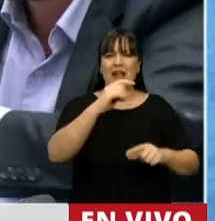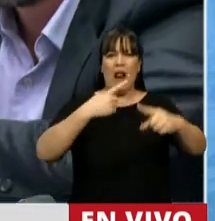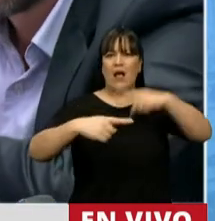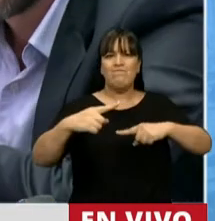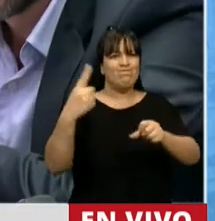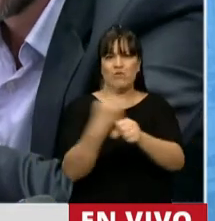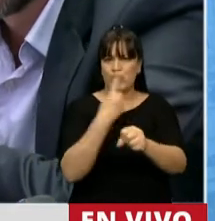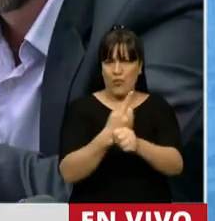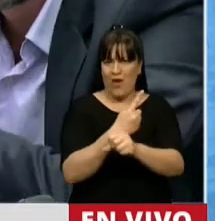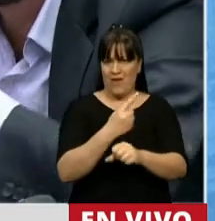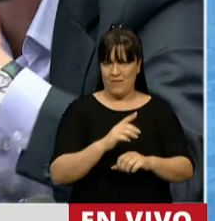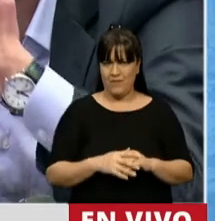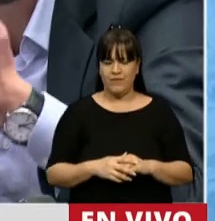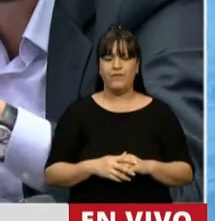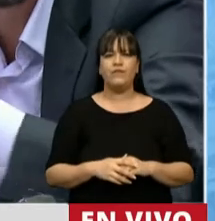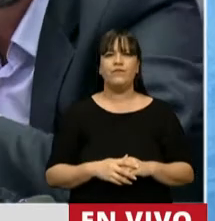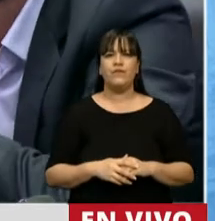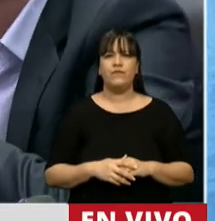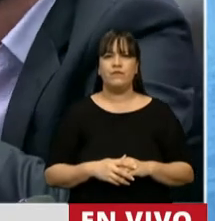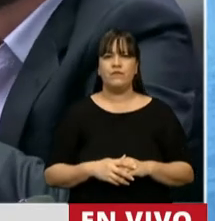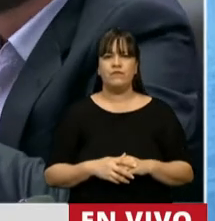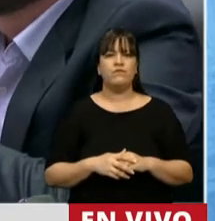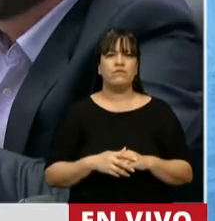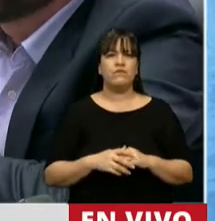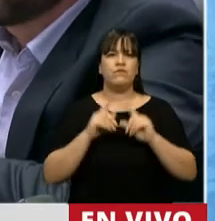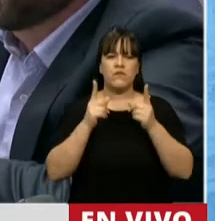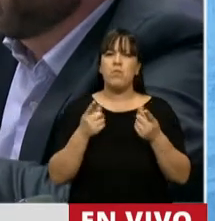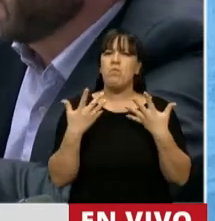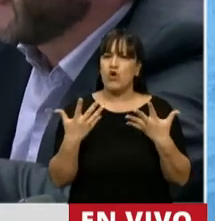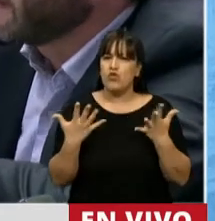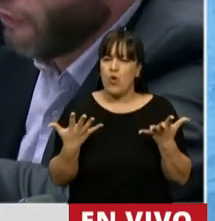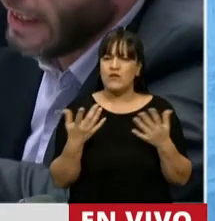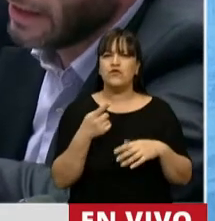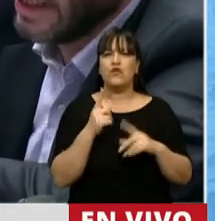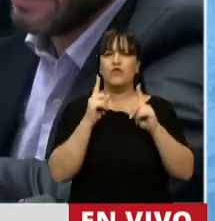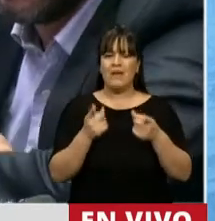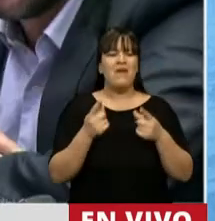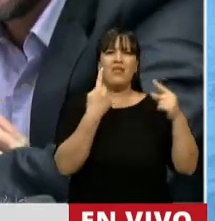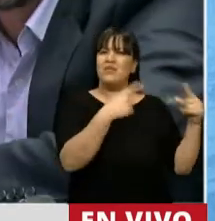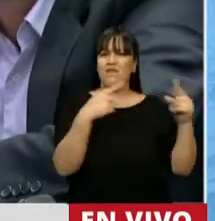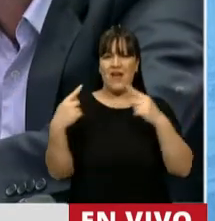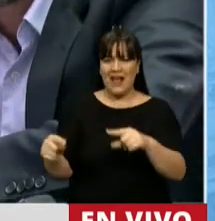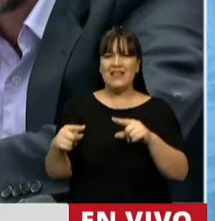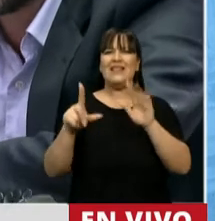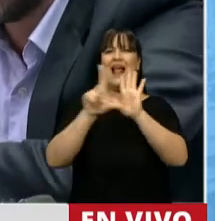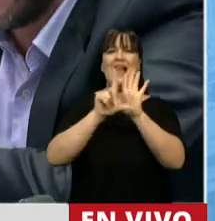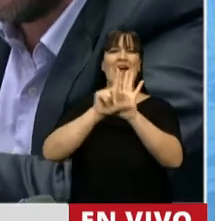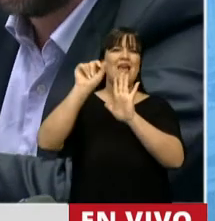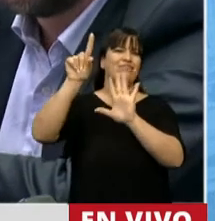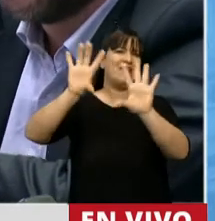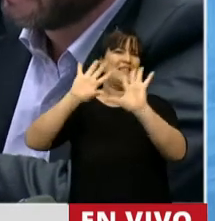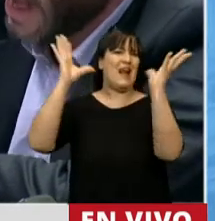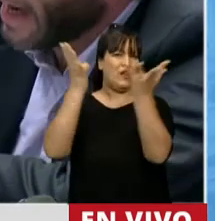Argentina. Y por supuesto que lo que fue, a diferencia de la ley